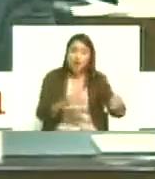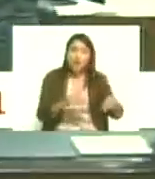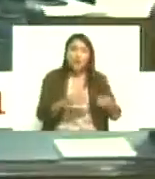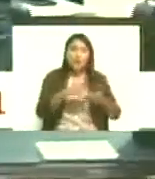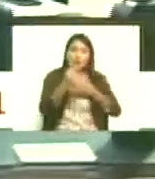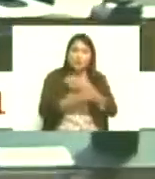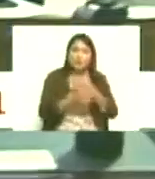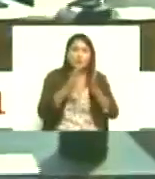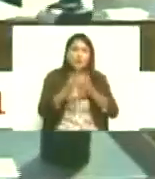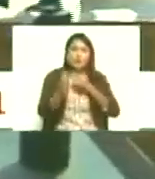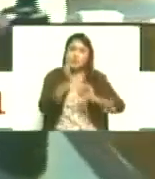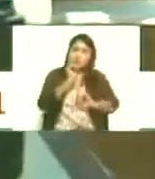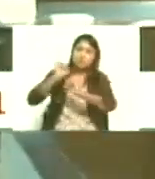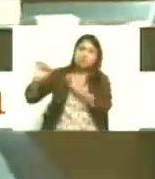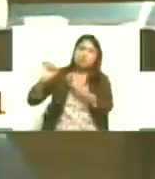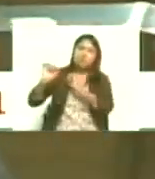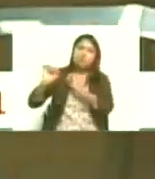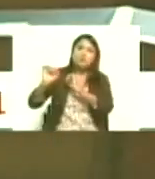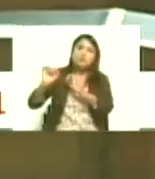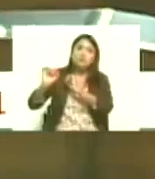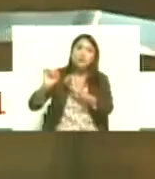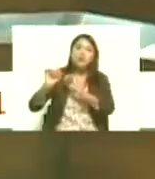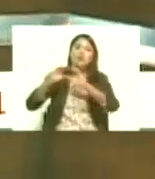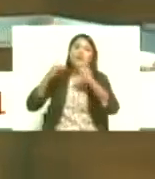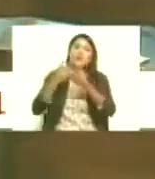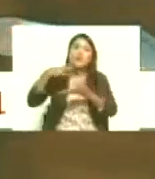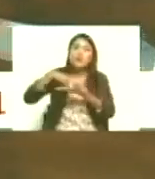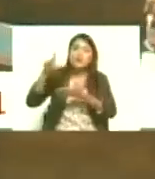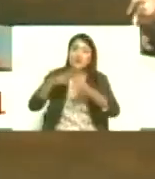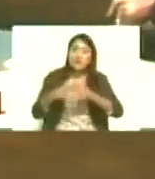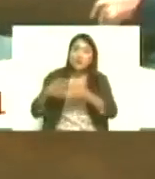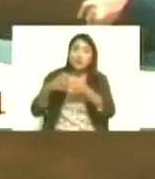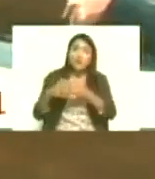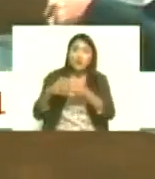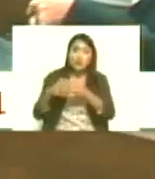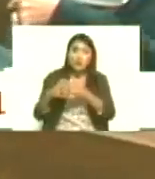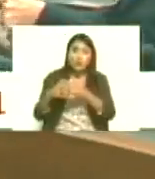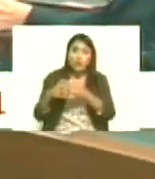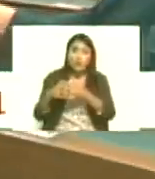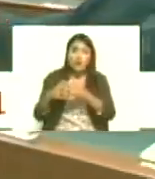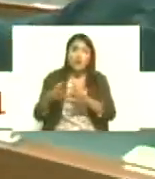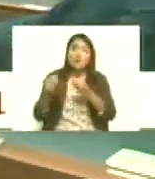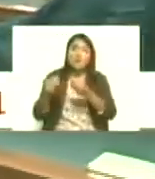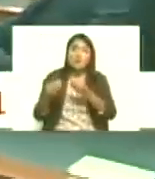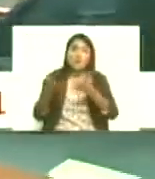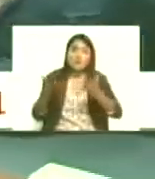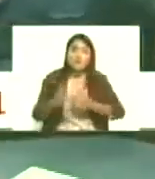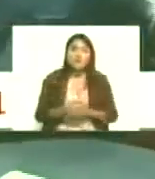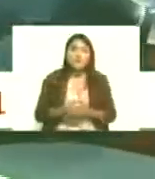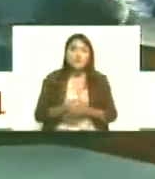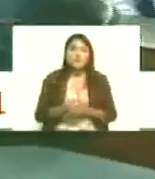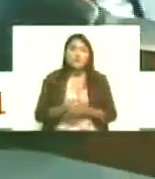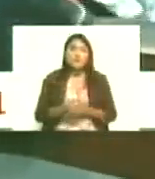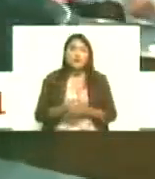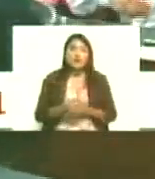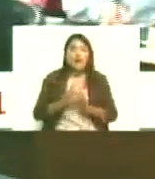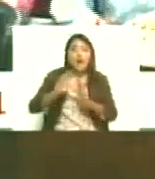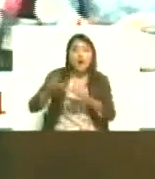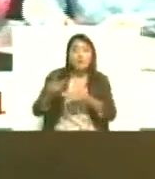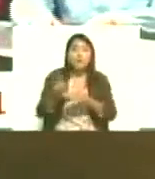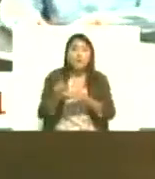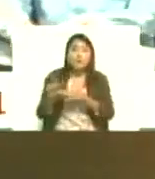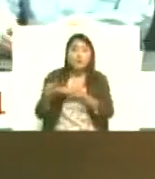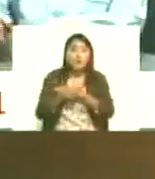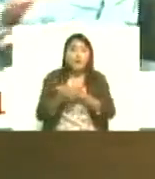las insolentes declaraciones del Departamento de Estado de los Estados Unidos de América en flagrancia a la agresión de los sagrados derechos